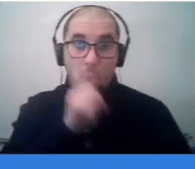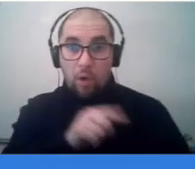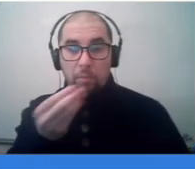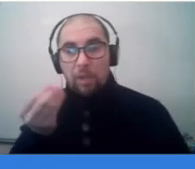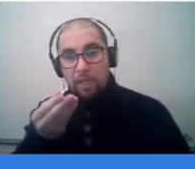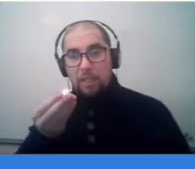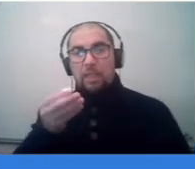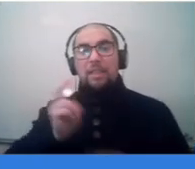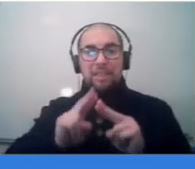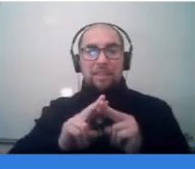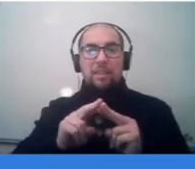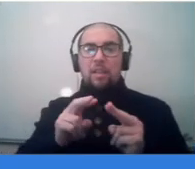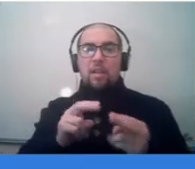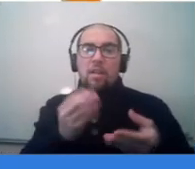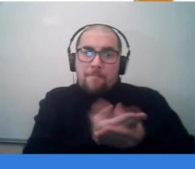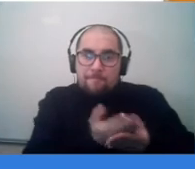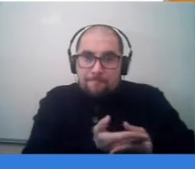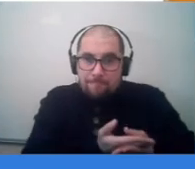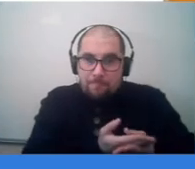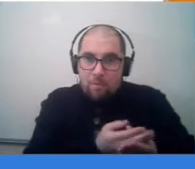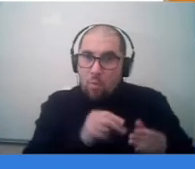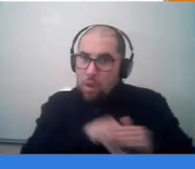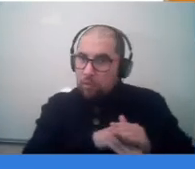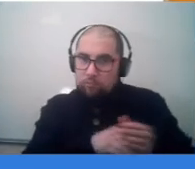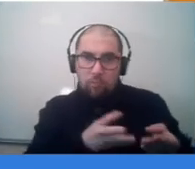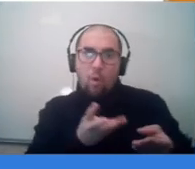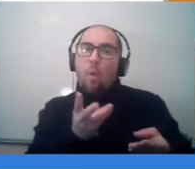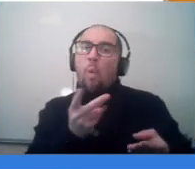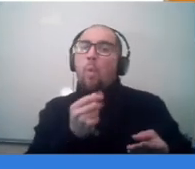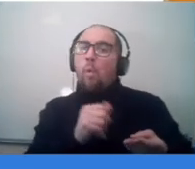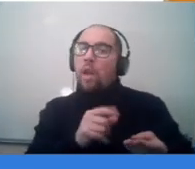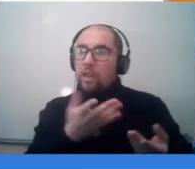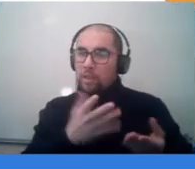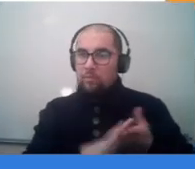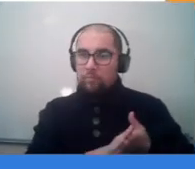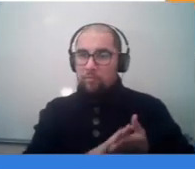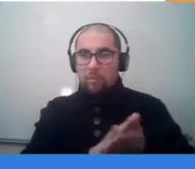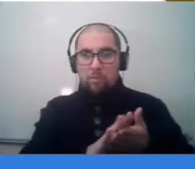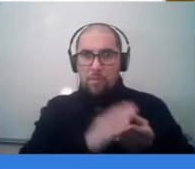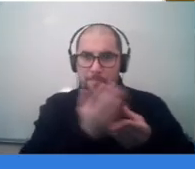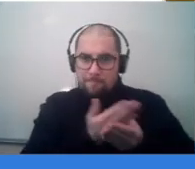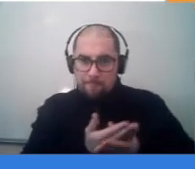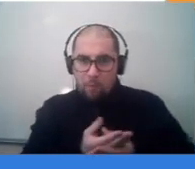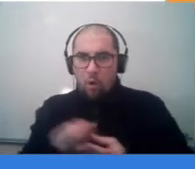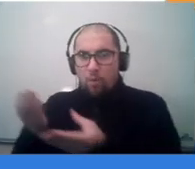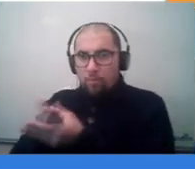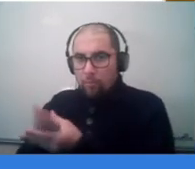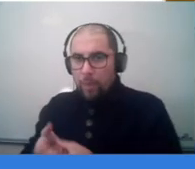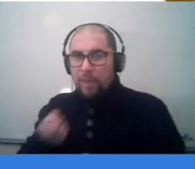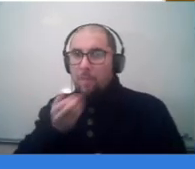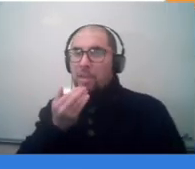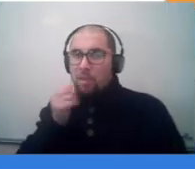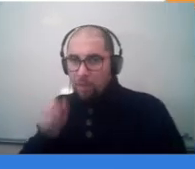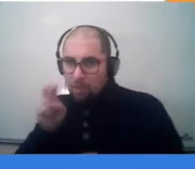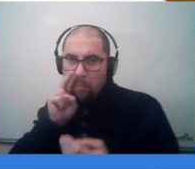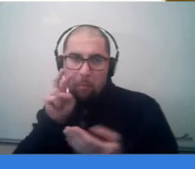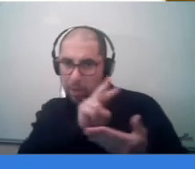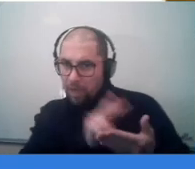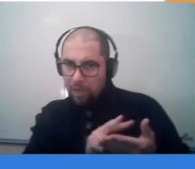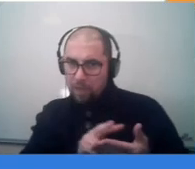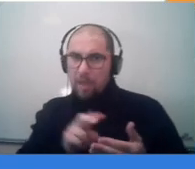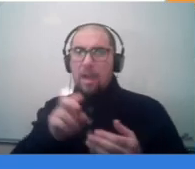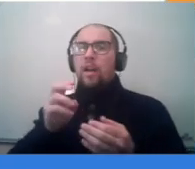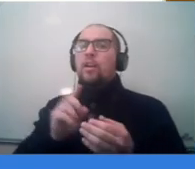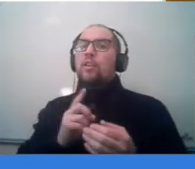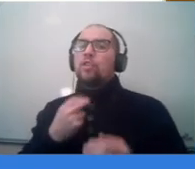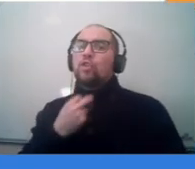Al finalizar, se hace un recuento de las tarjetas obtenidas por cada jugador. Se puede repasar las relaciones entre las